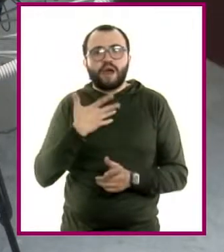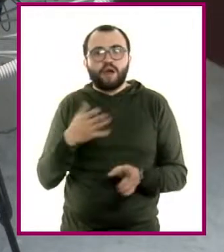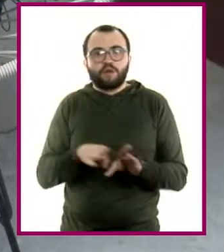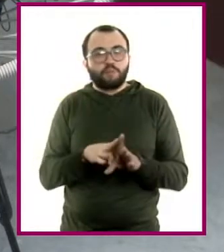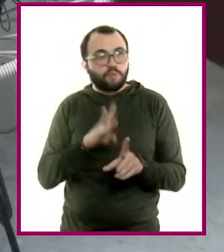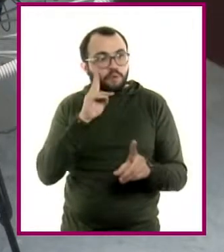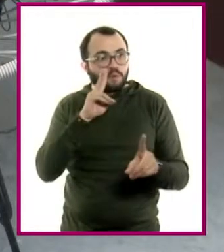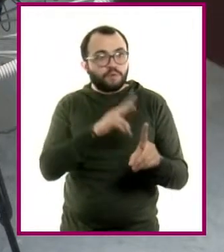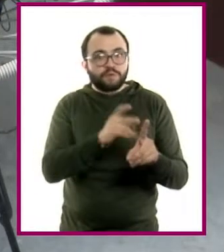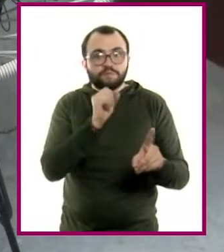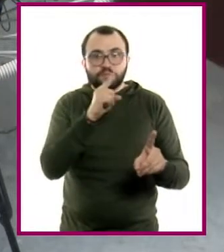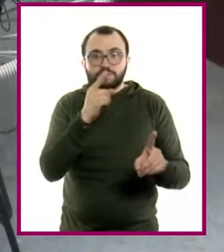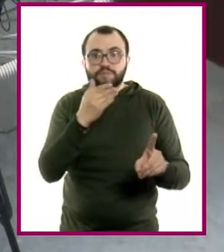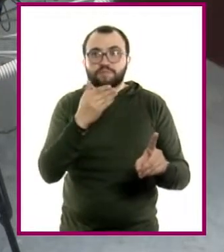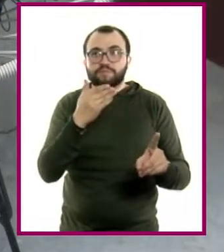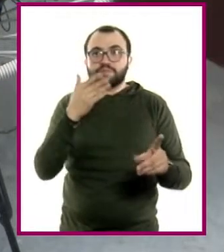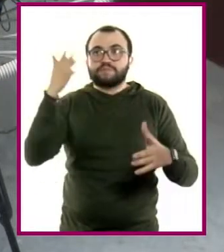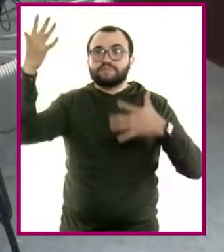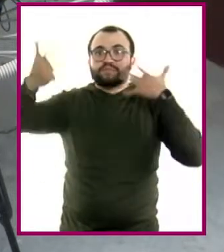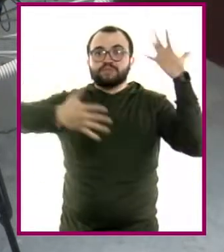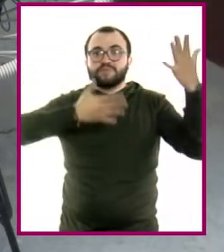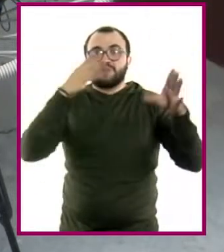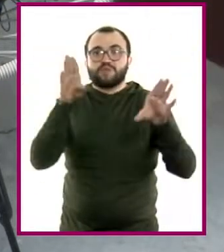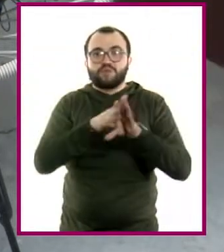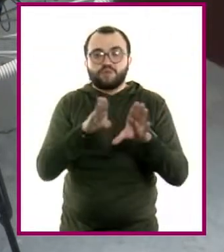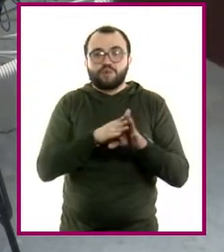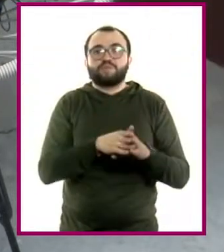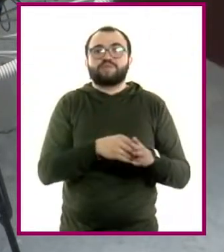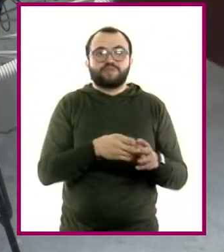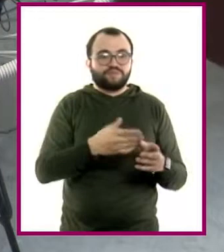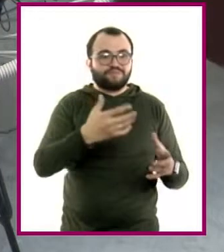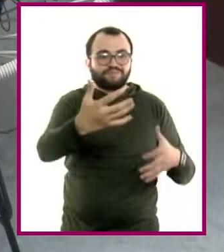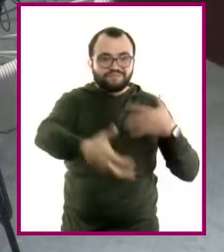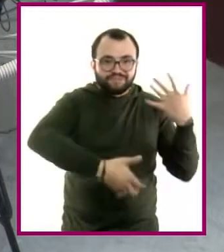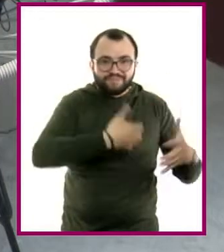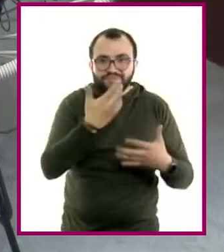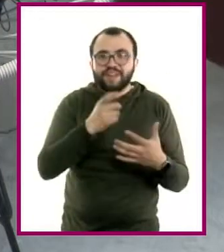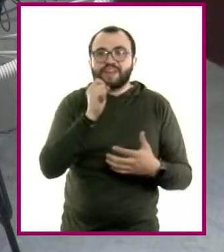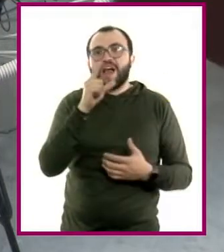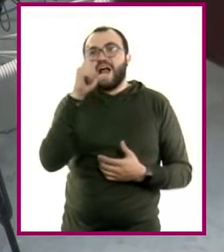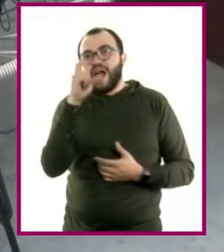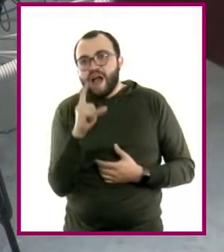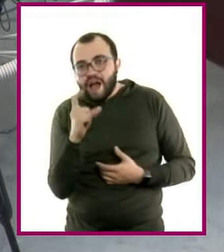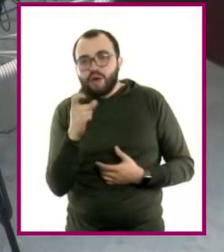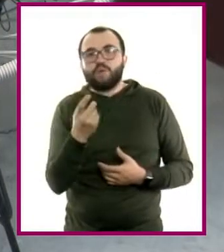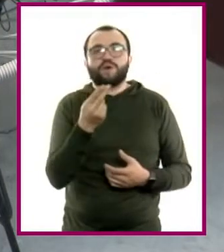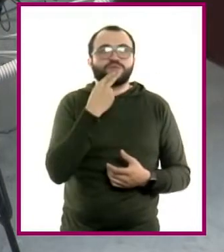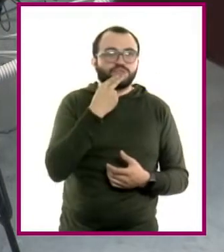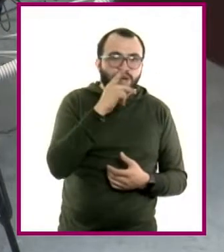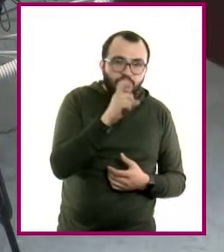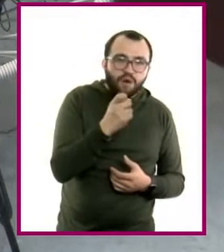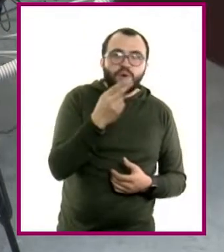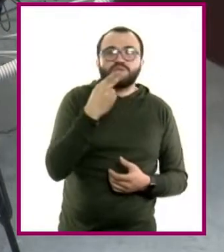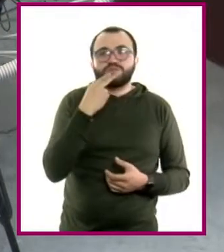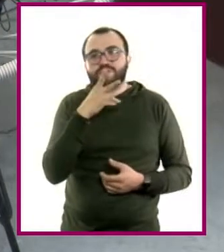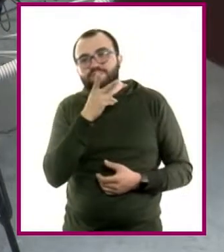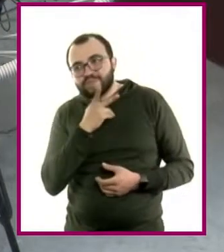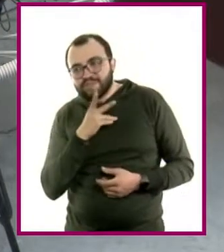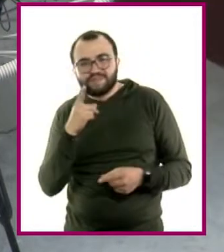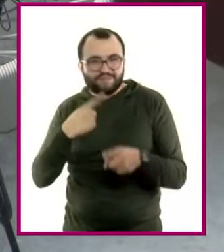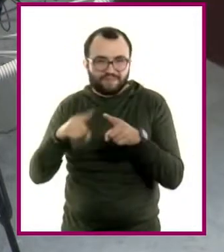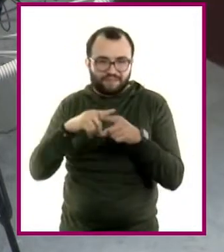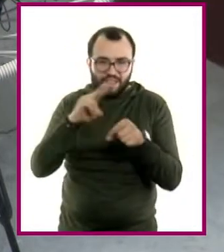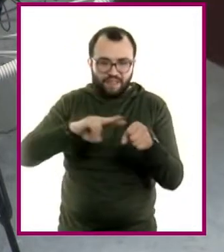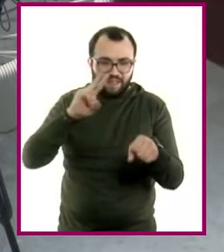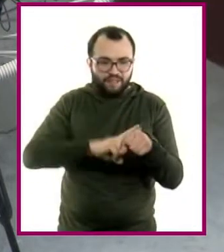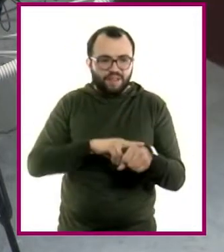medio ambiente a través de la explotación de los recursos naturales, para lo cual explicaremos este modelo y después analizaremos